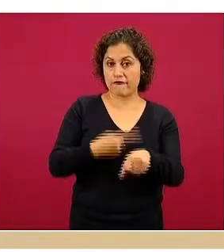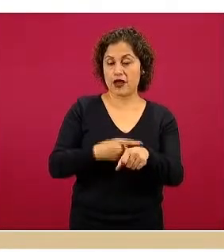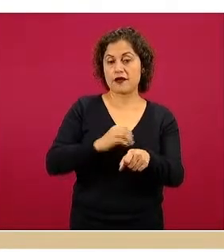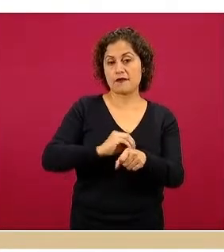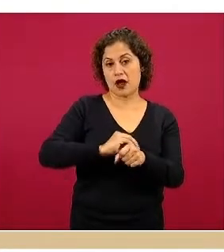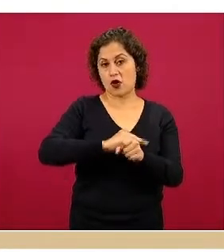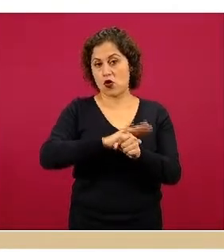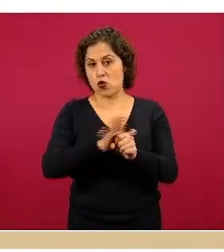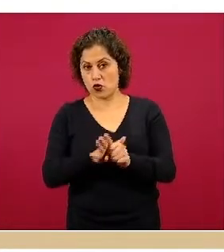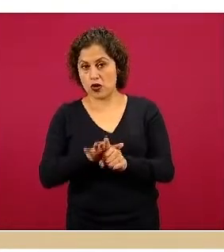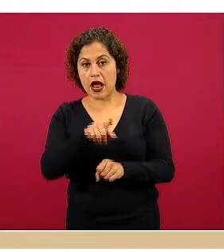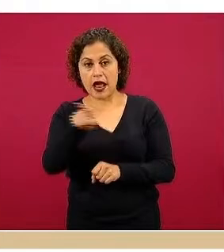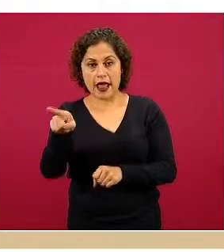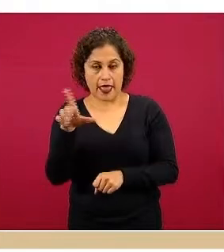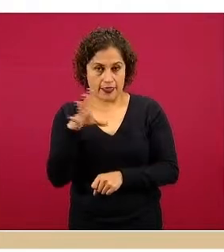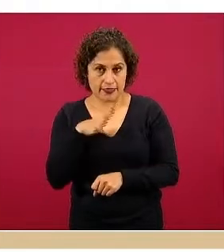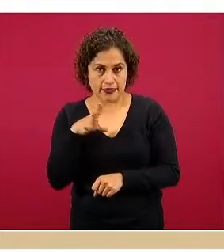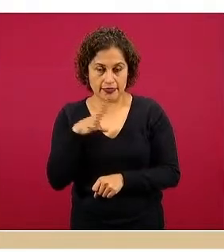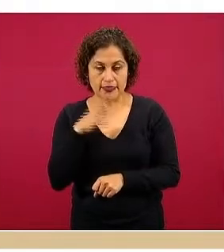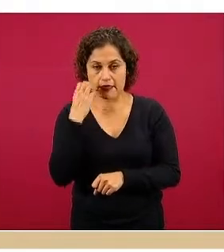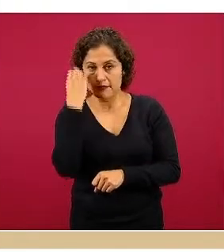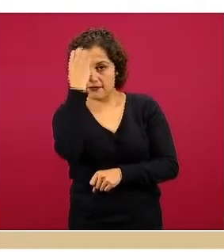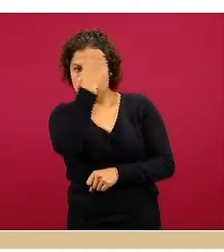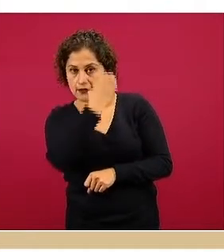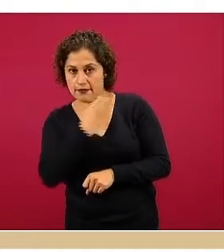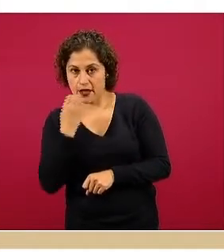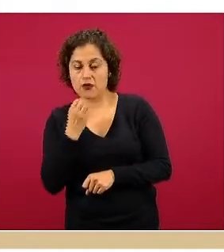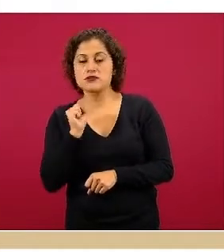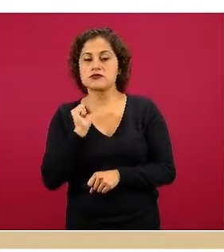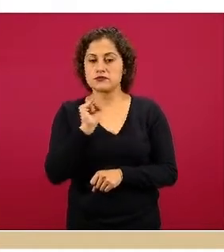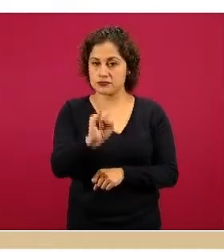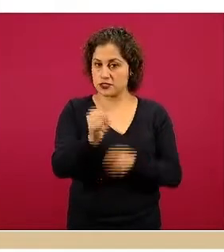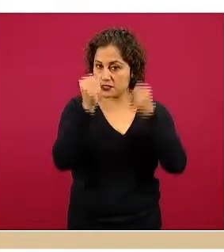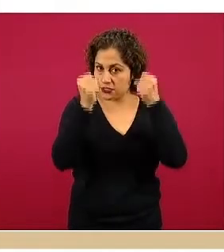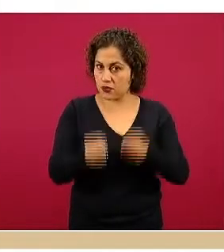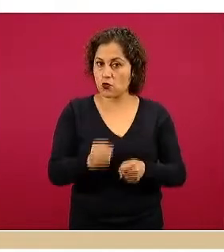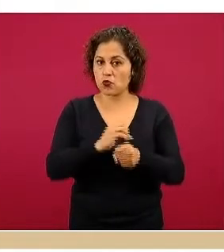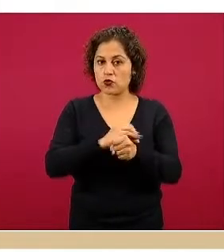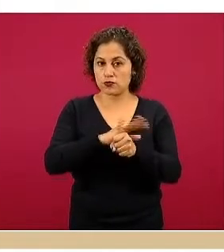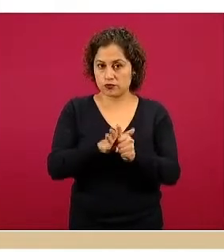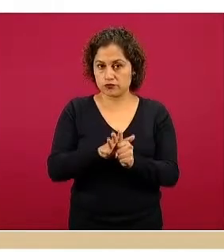la presencia del virus SARS-CoV-2.